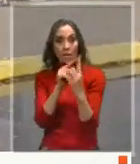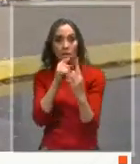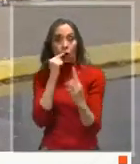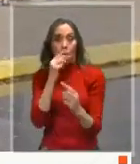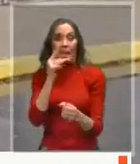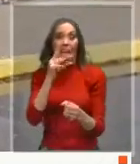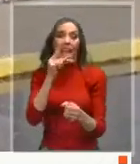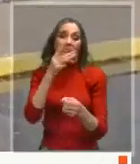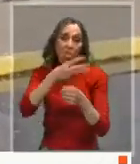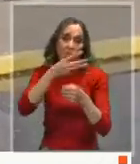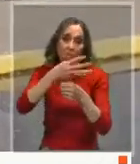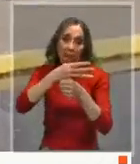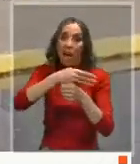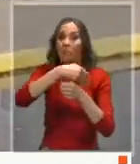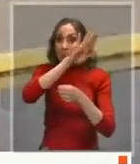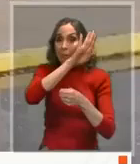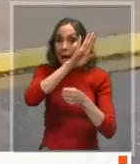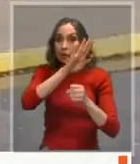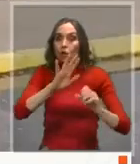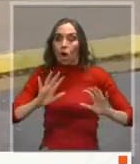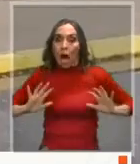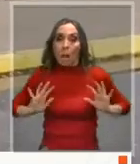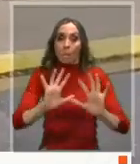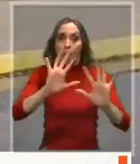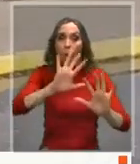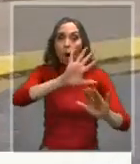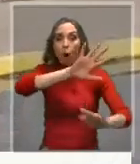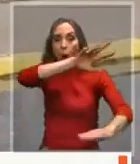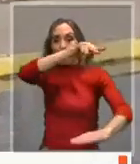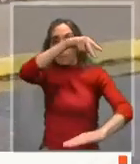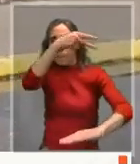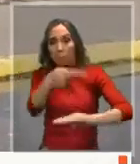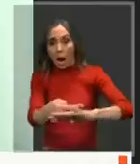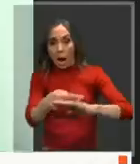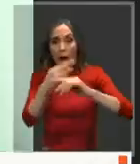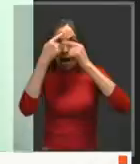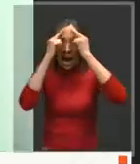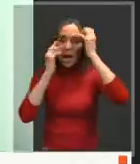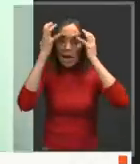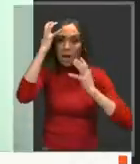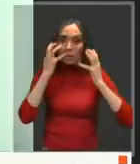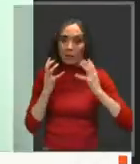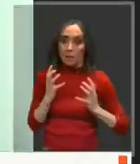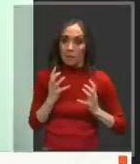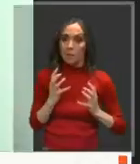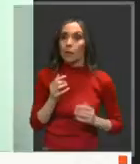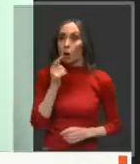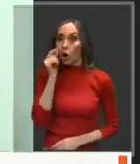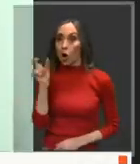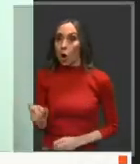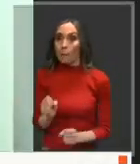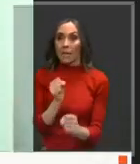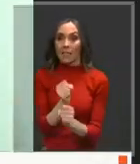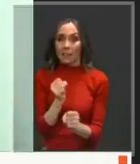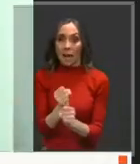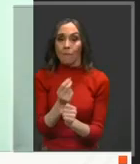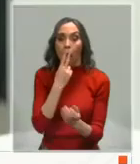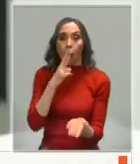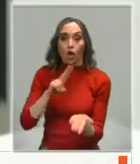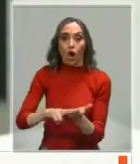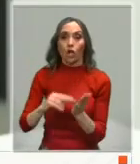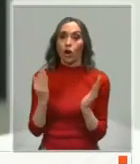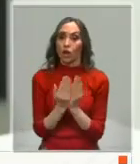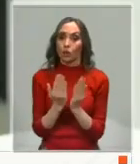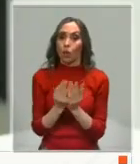mayor cayendo al suelo, ocasionándole diversas lesiones de consideración. Así fue como a este trabajador de correos y